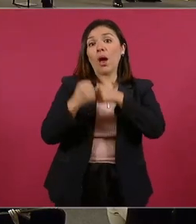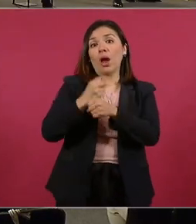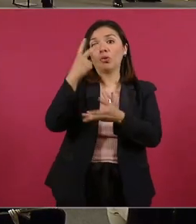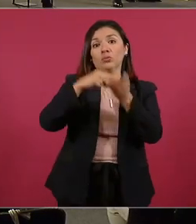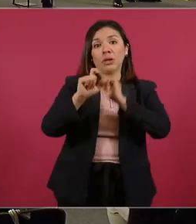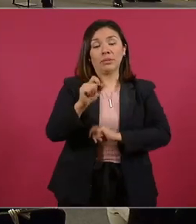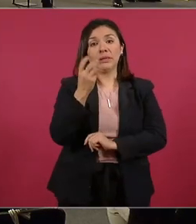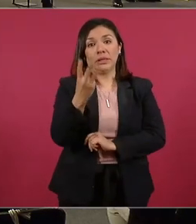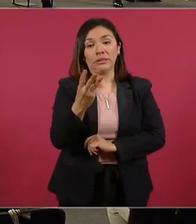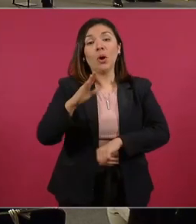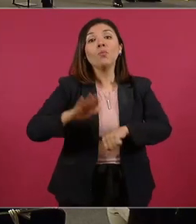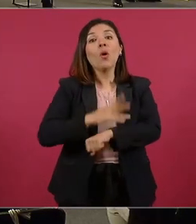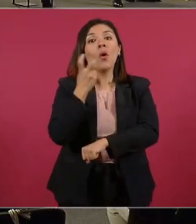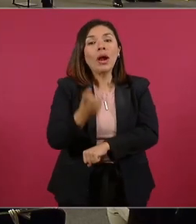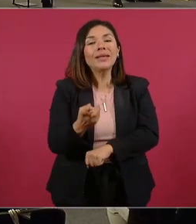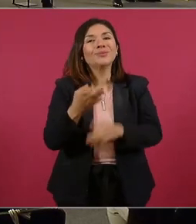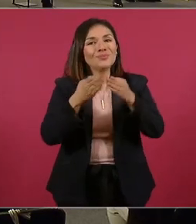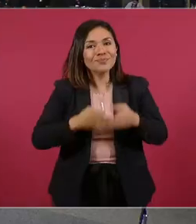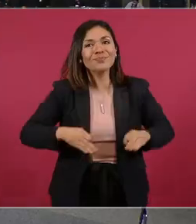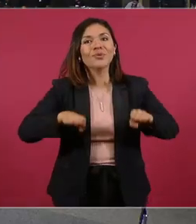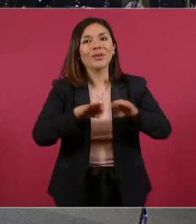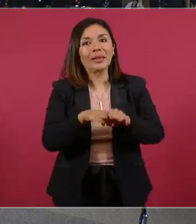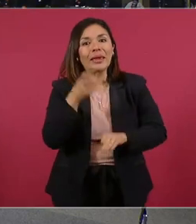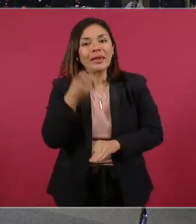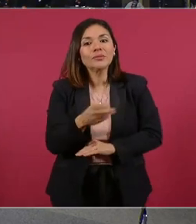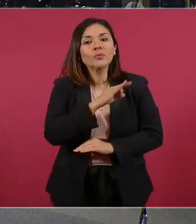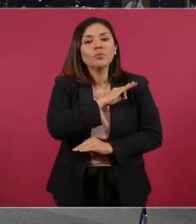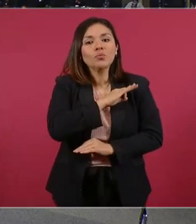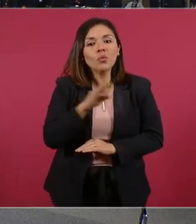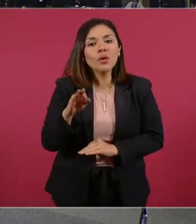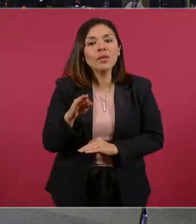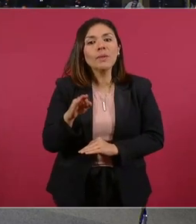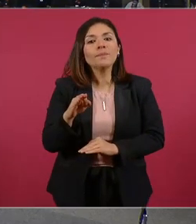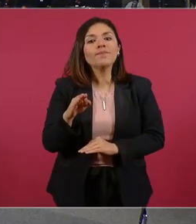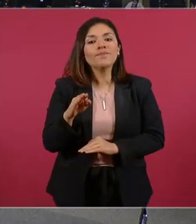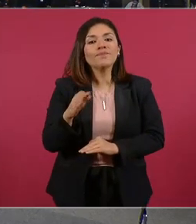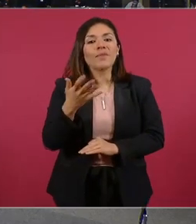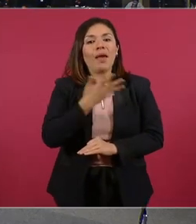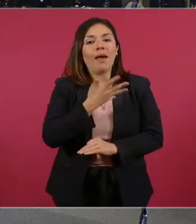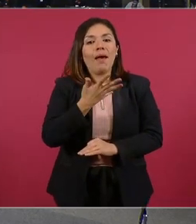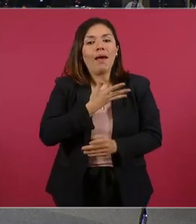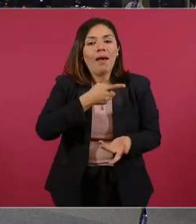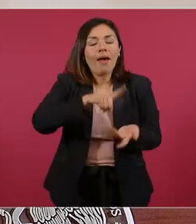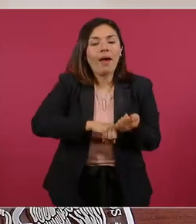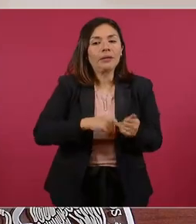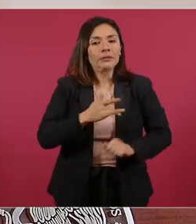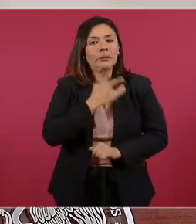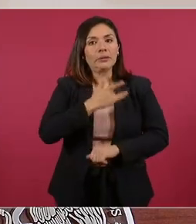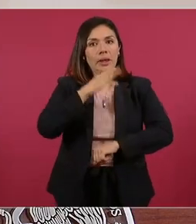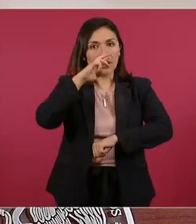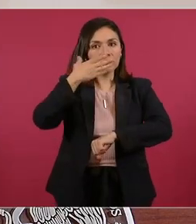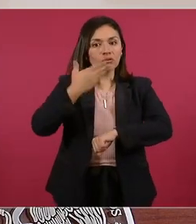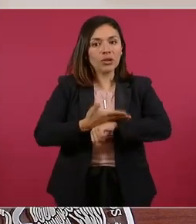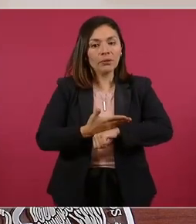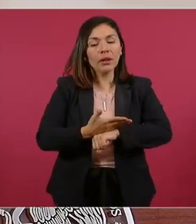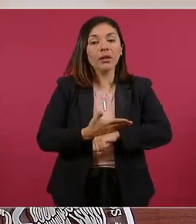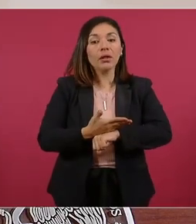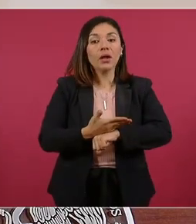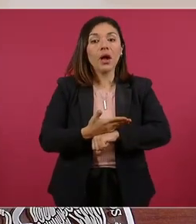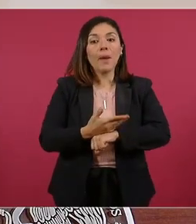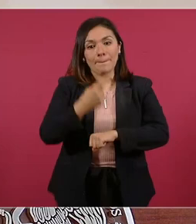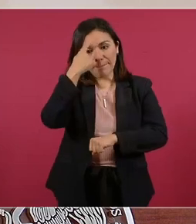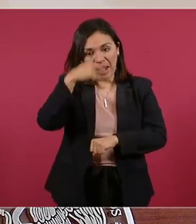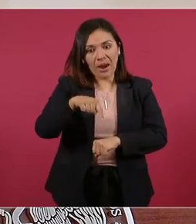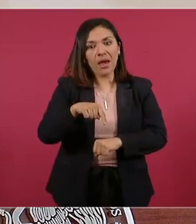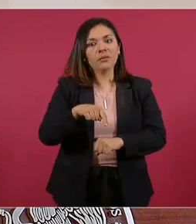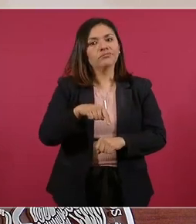Por eso la importancia de poder tener la responsabilidad de